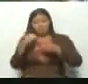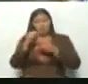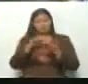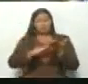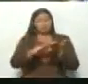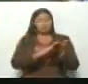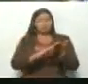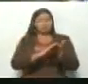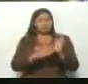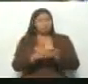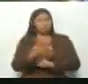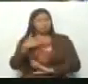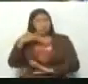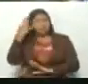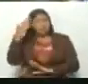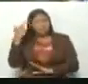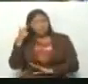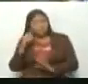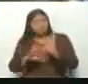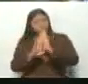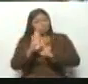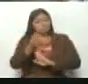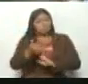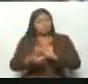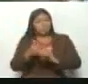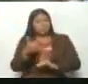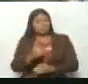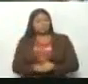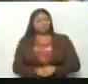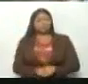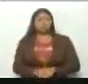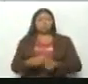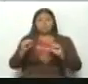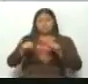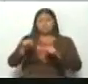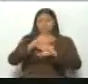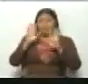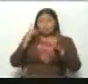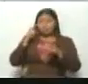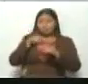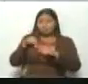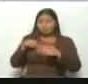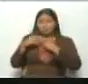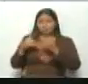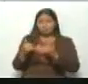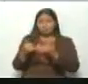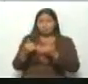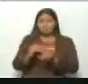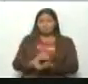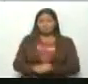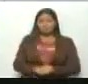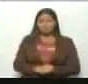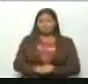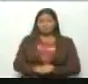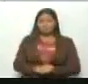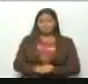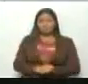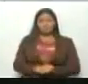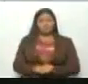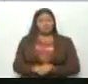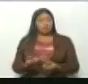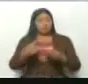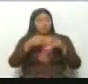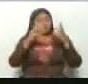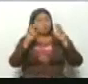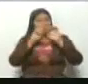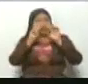la recuperación, me imagino que eso va a aumentar el número de matrículas. Claro, esto nos va a contribuir, por supuesto, a aumentar la matrícula escolar, a incorporar nuevos niños al